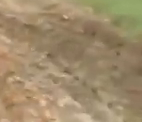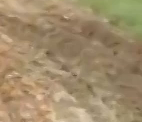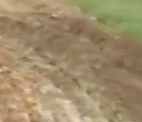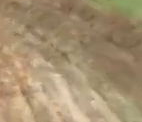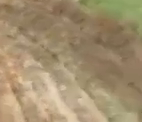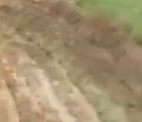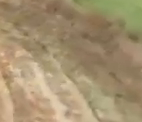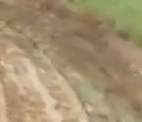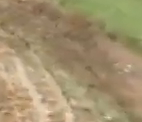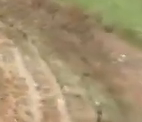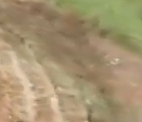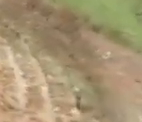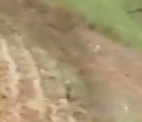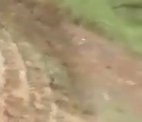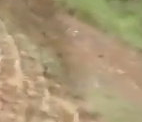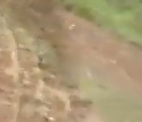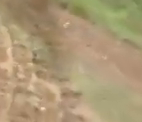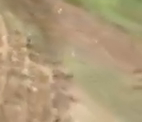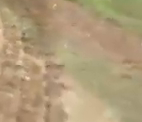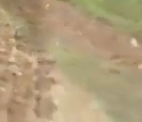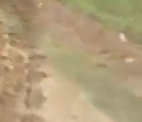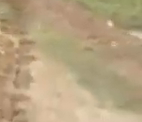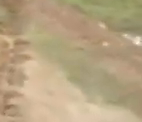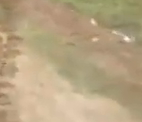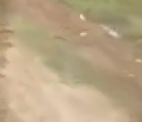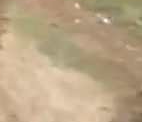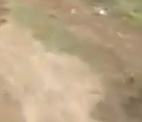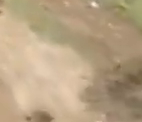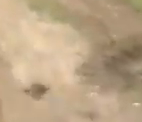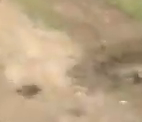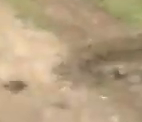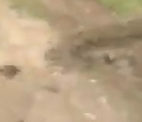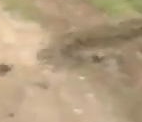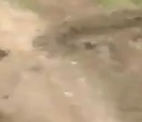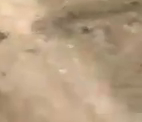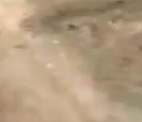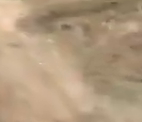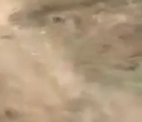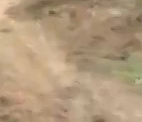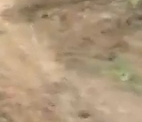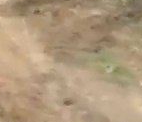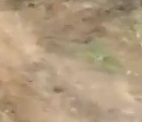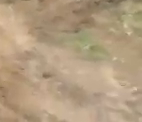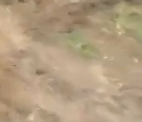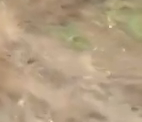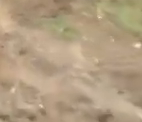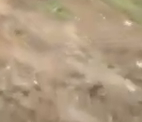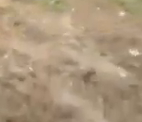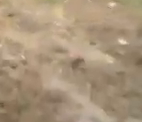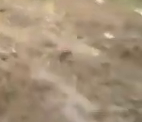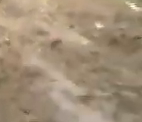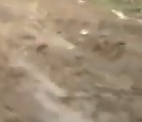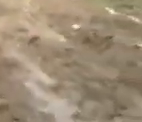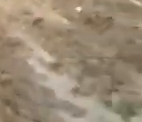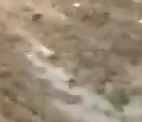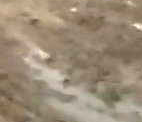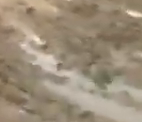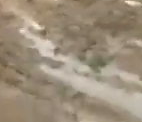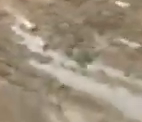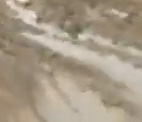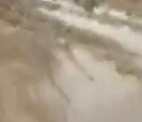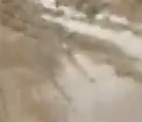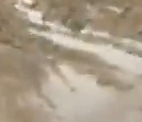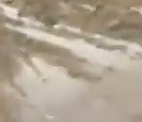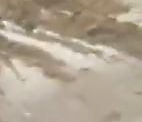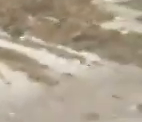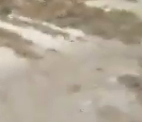castrense e igualmente para apoyar al pueblo venezolano en alianza con las instituciones del Estado y para garantizar el desarrollo nacional estratégico